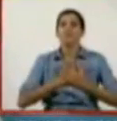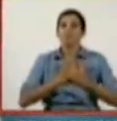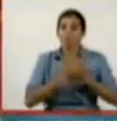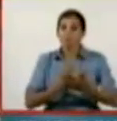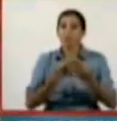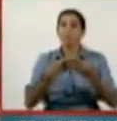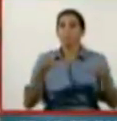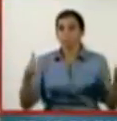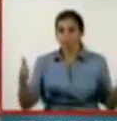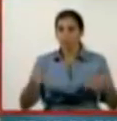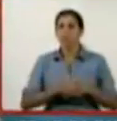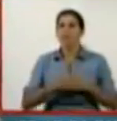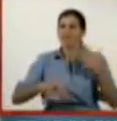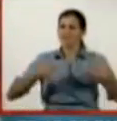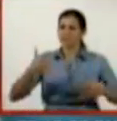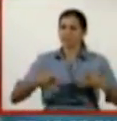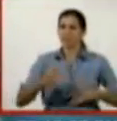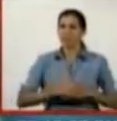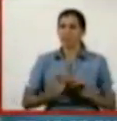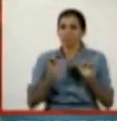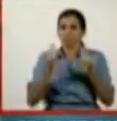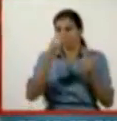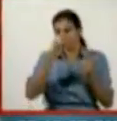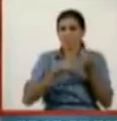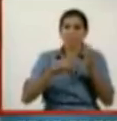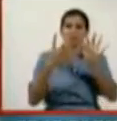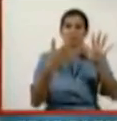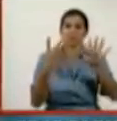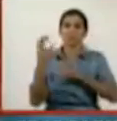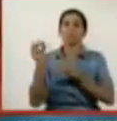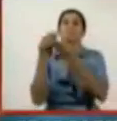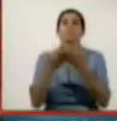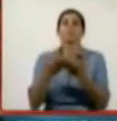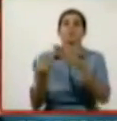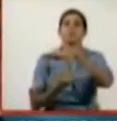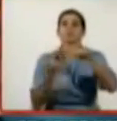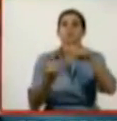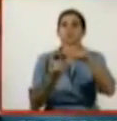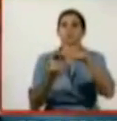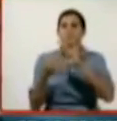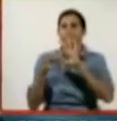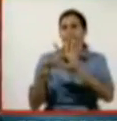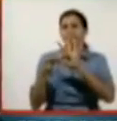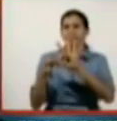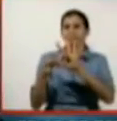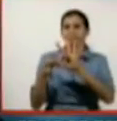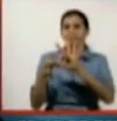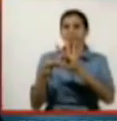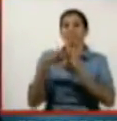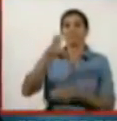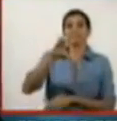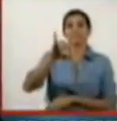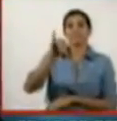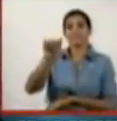popular sus actividades comienzan en los 90 Cuando estudió en una institución estrechamente vinculada a la ca